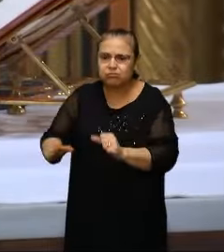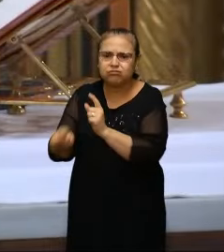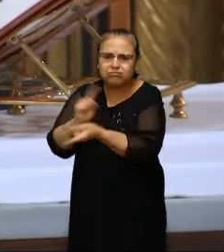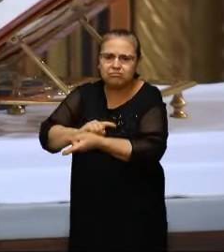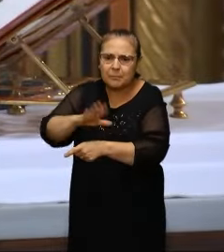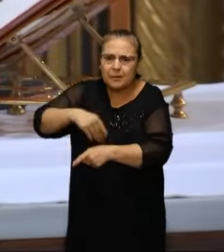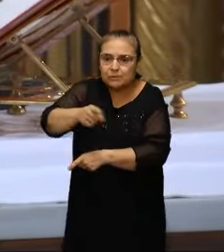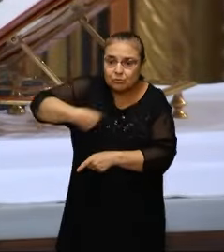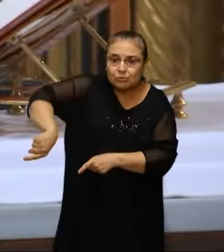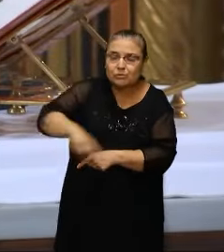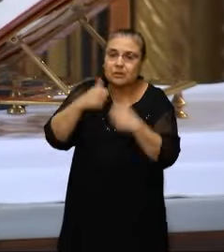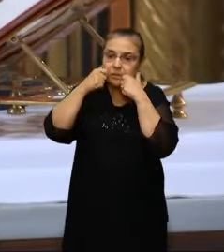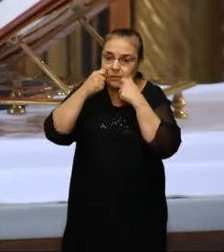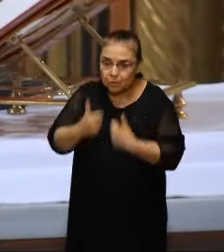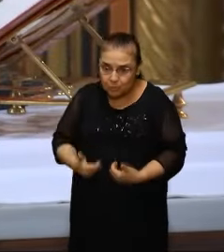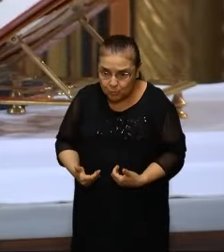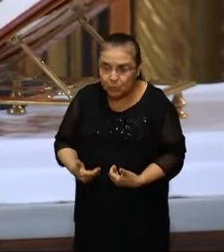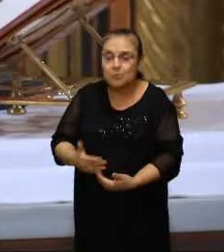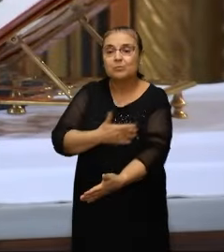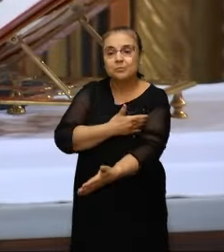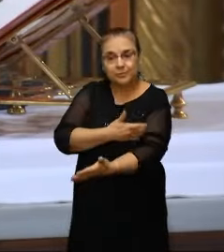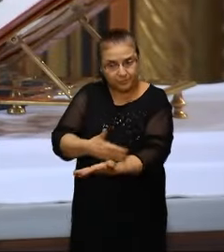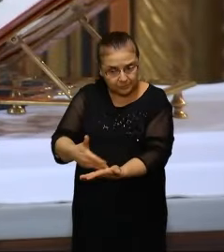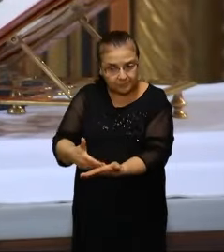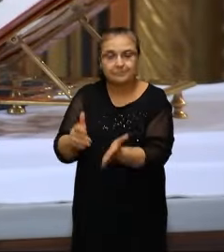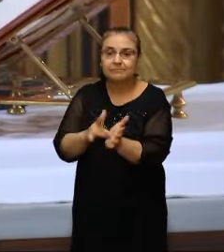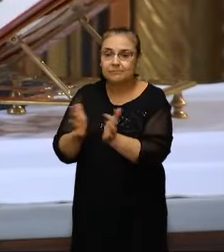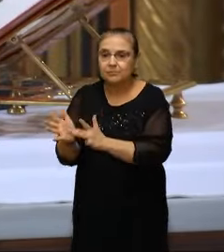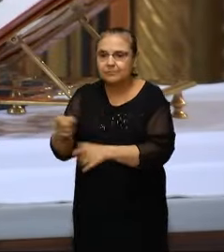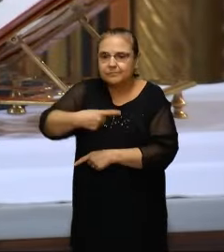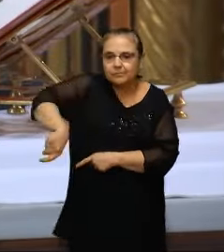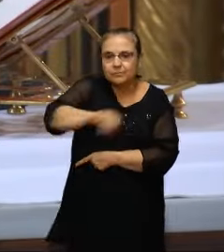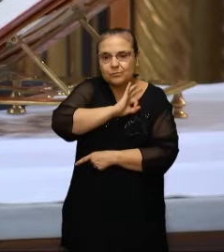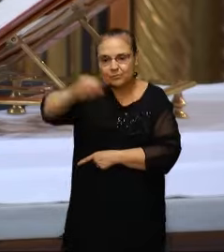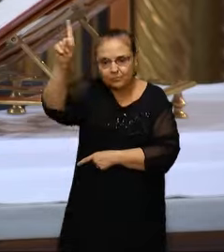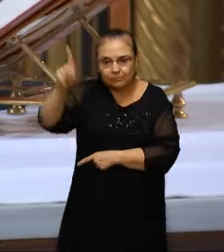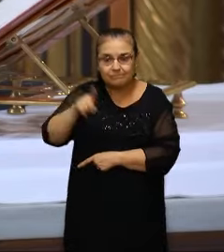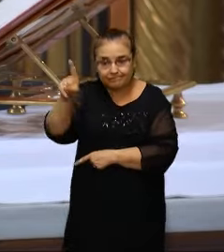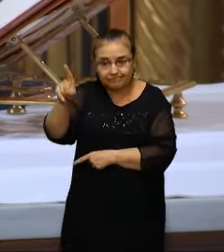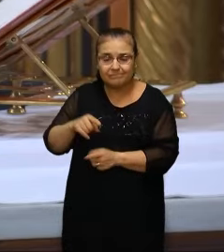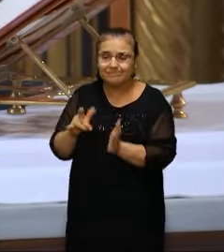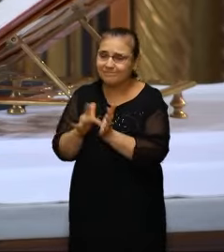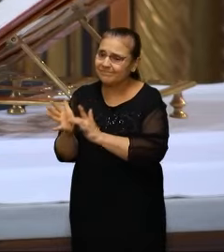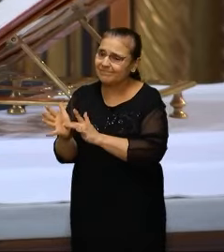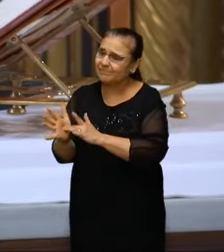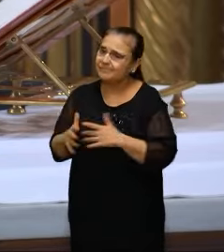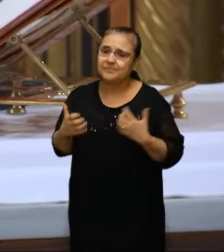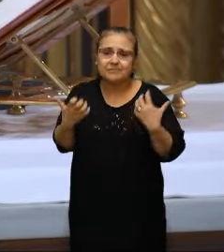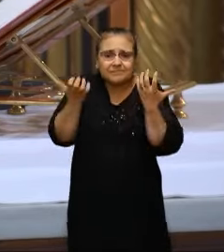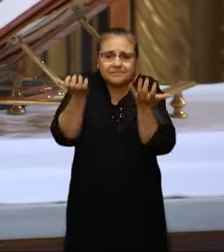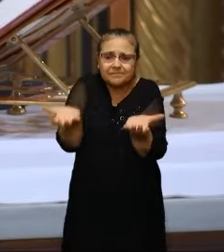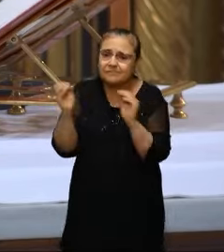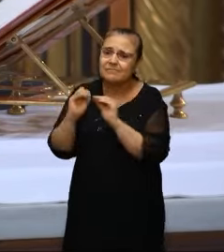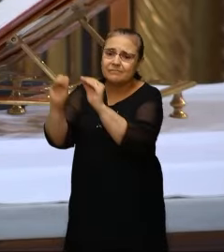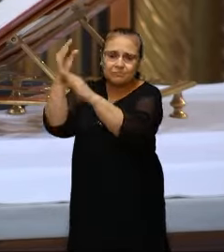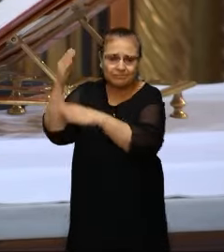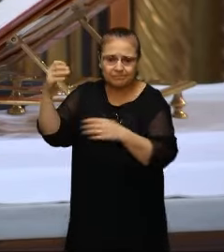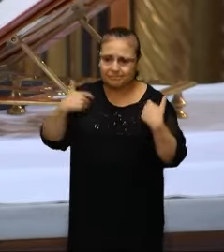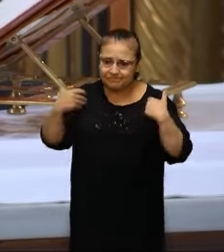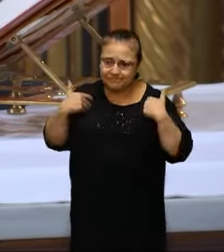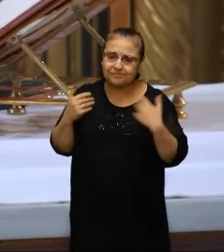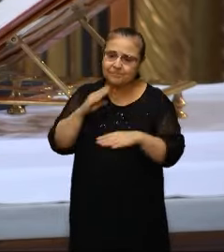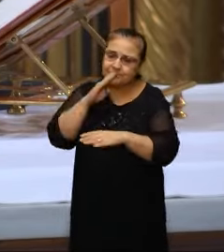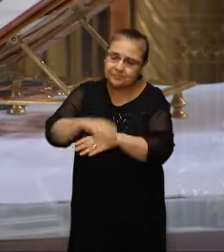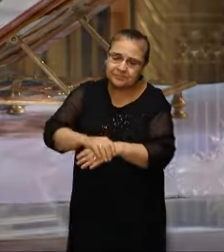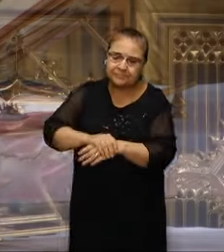manera que se conviertan para nosotros en el cuerpo y la sangre de Jesucristo Nuestro Señor el cual cuando iba a ser entregado a